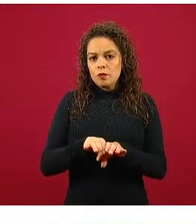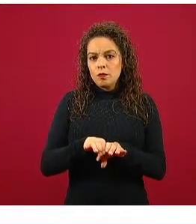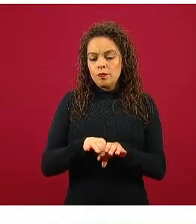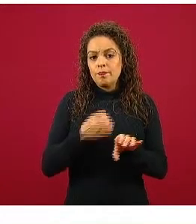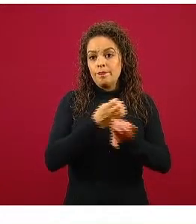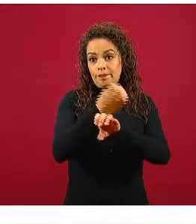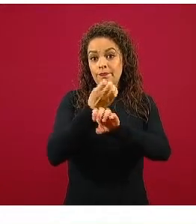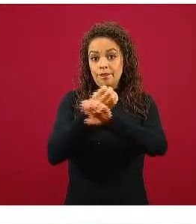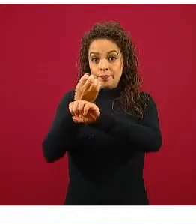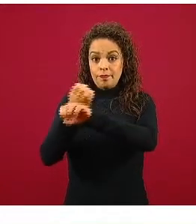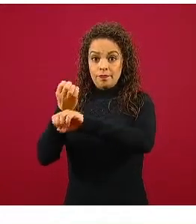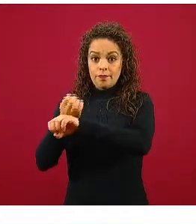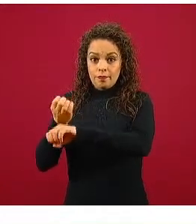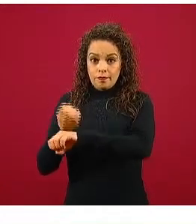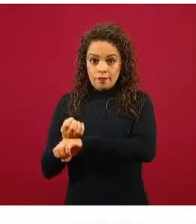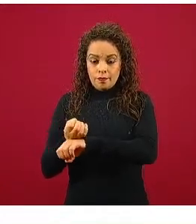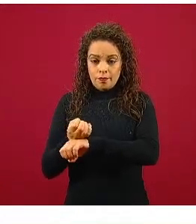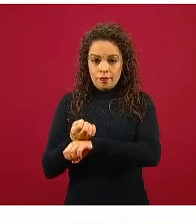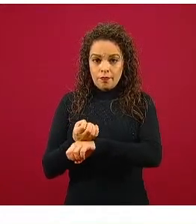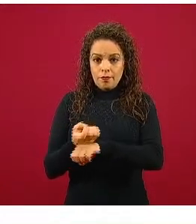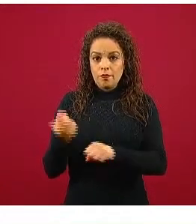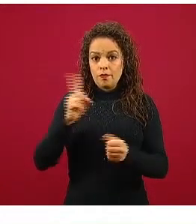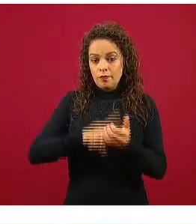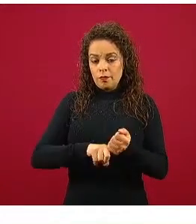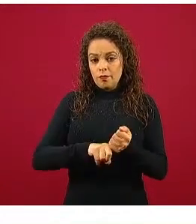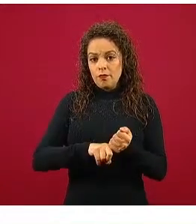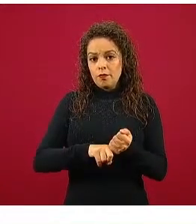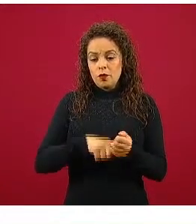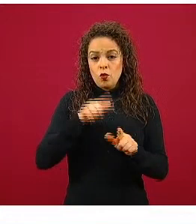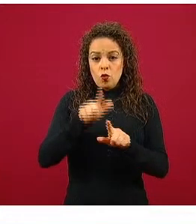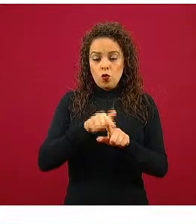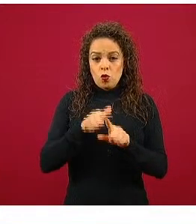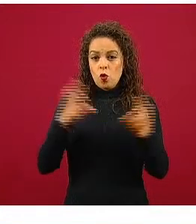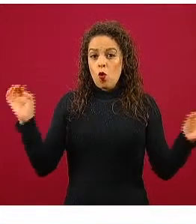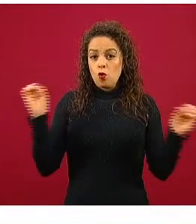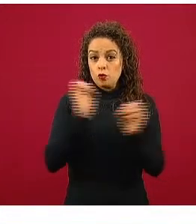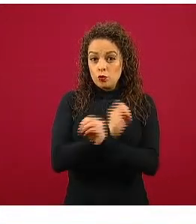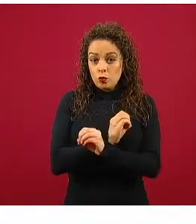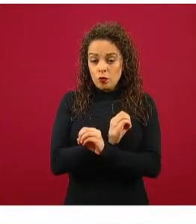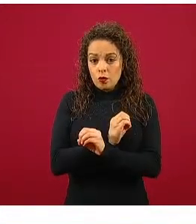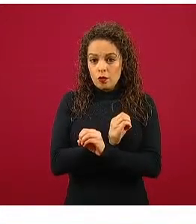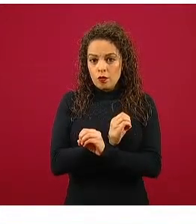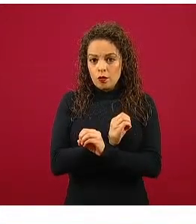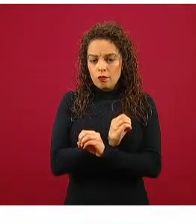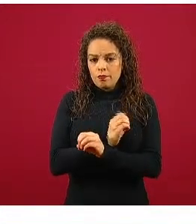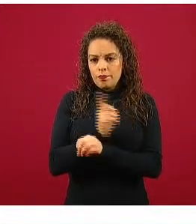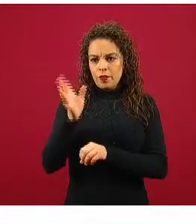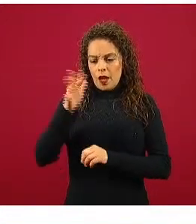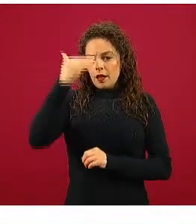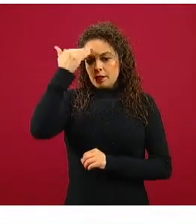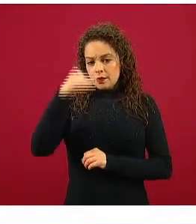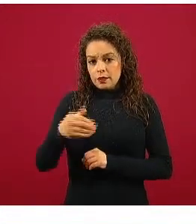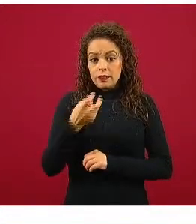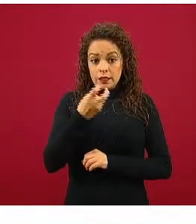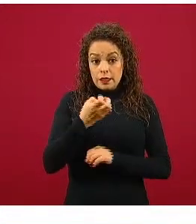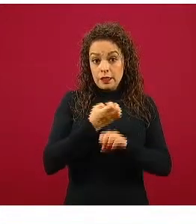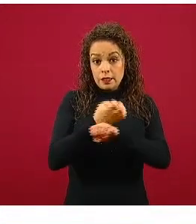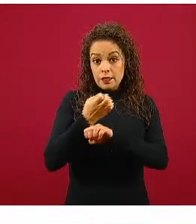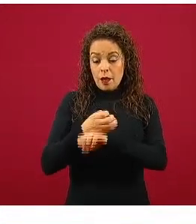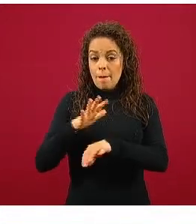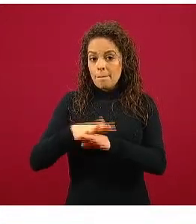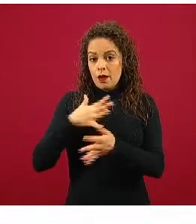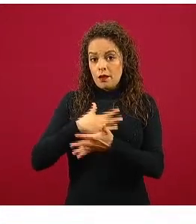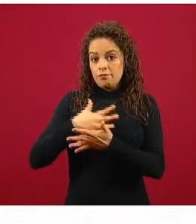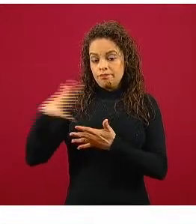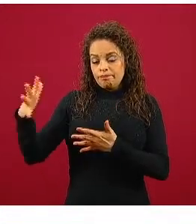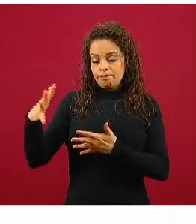las entidades federativas que comprenden el territorio mexicano. Los colores más oscuros, ya los hemos comentado siempre, son aquellas entidades que tienen mayor tasa